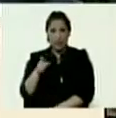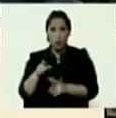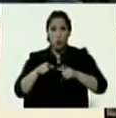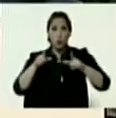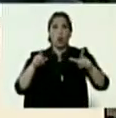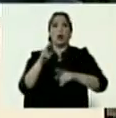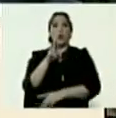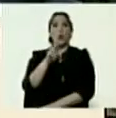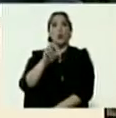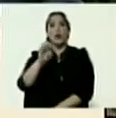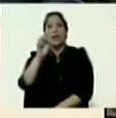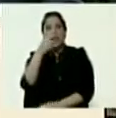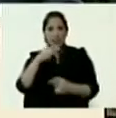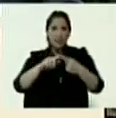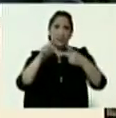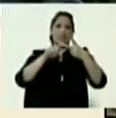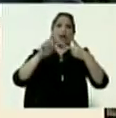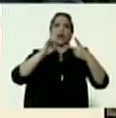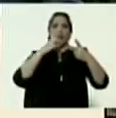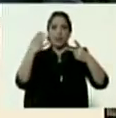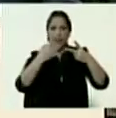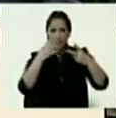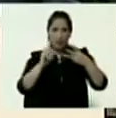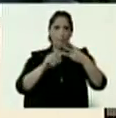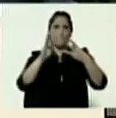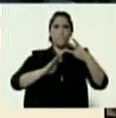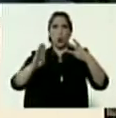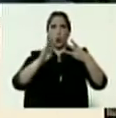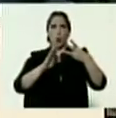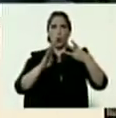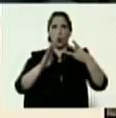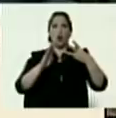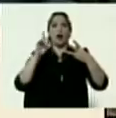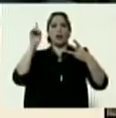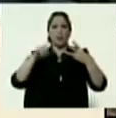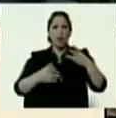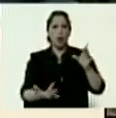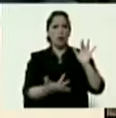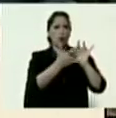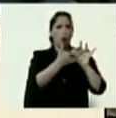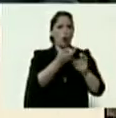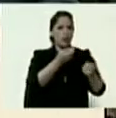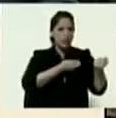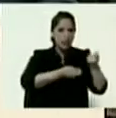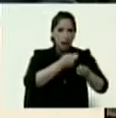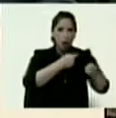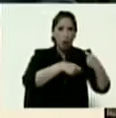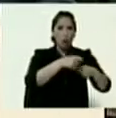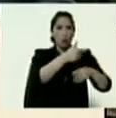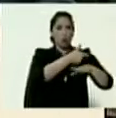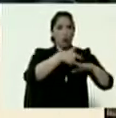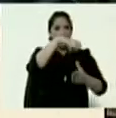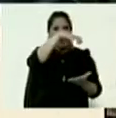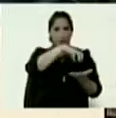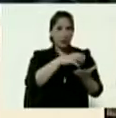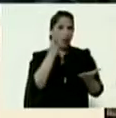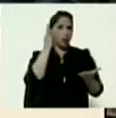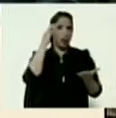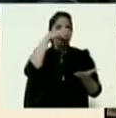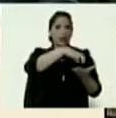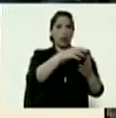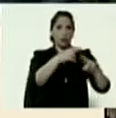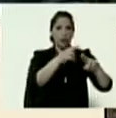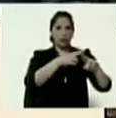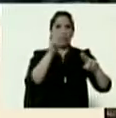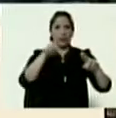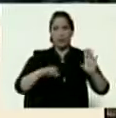de Ureña, de La Grita, de Boca de Evia, fueron coordinados entre la gobernadora del estado Táchira y la banda paramilitar Los